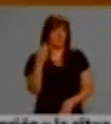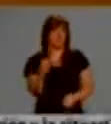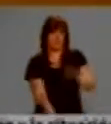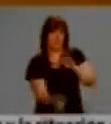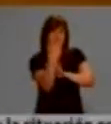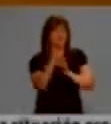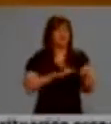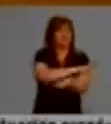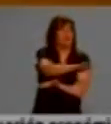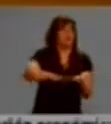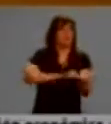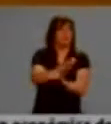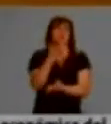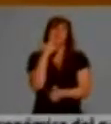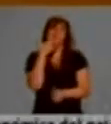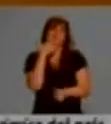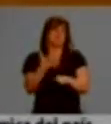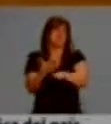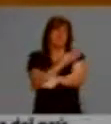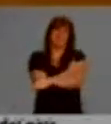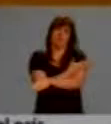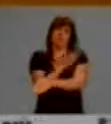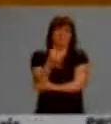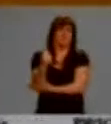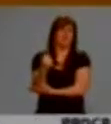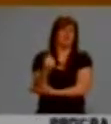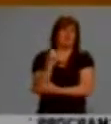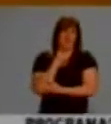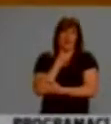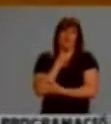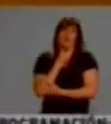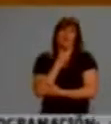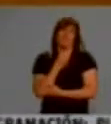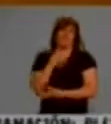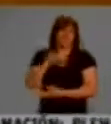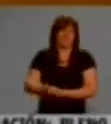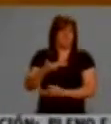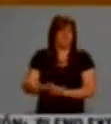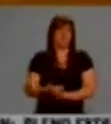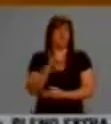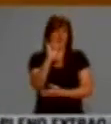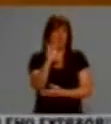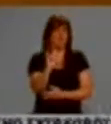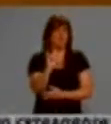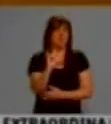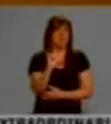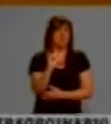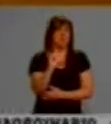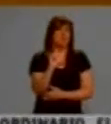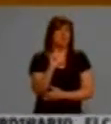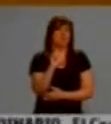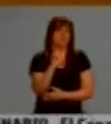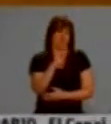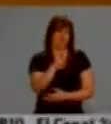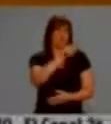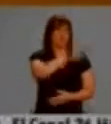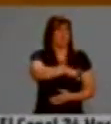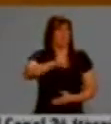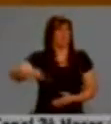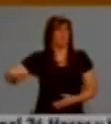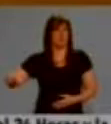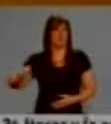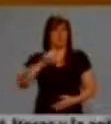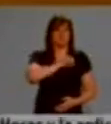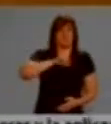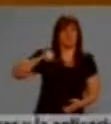crear si no contara con ayudas valiosísimas. No han faltado quienes,